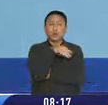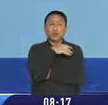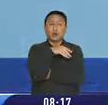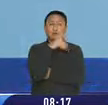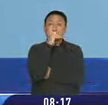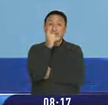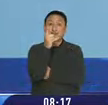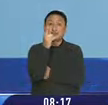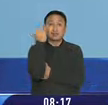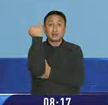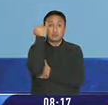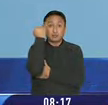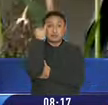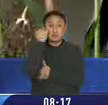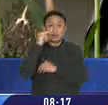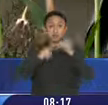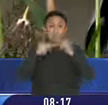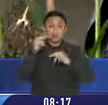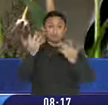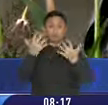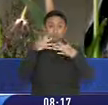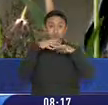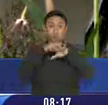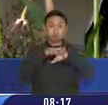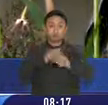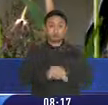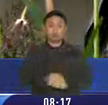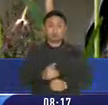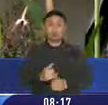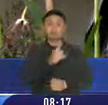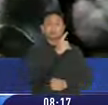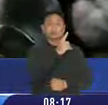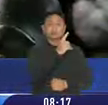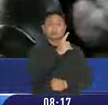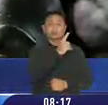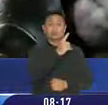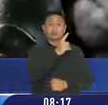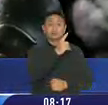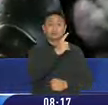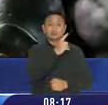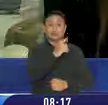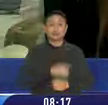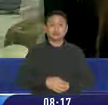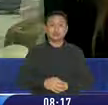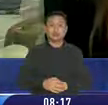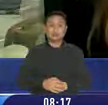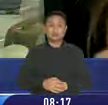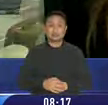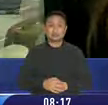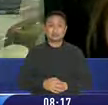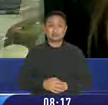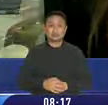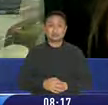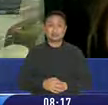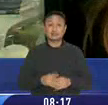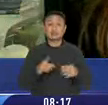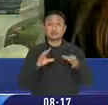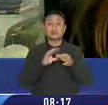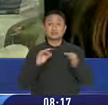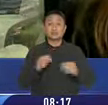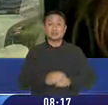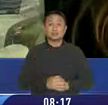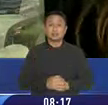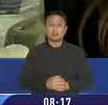la vegetación con el hormigón, y que una pieza de arte contemporáneo cuida al sector. La frase que dice "The world